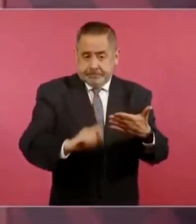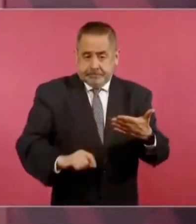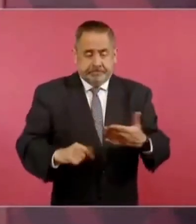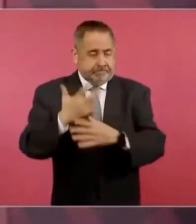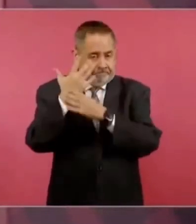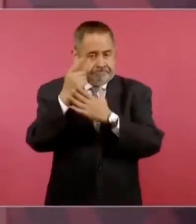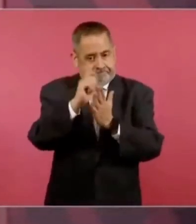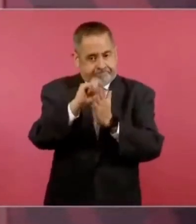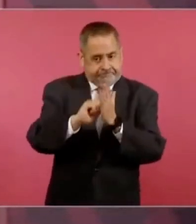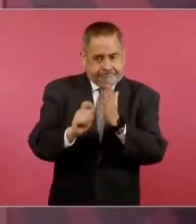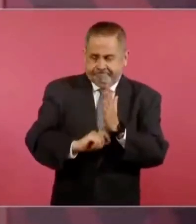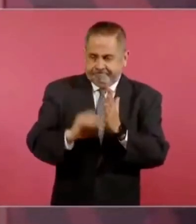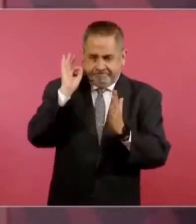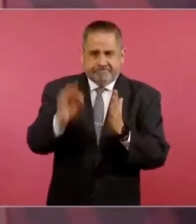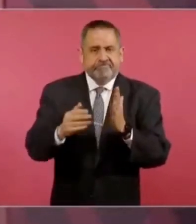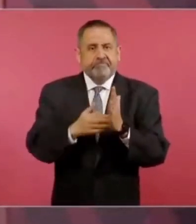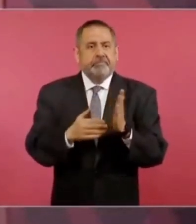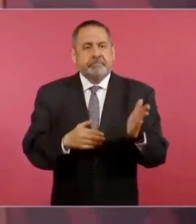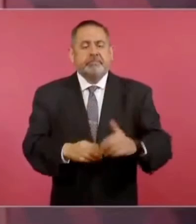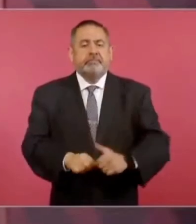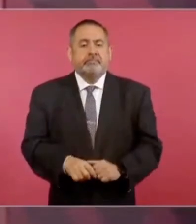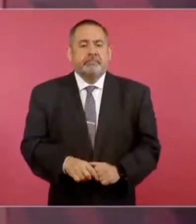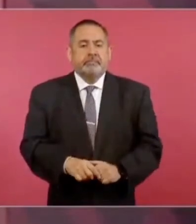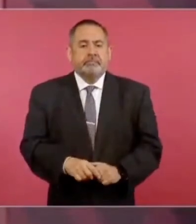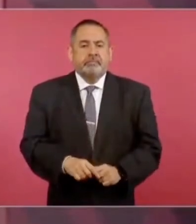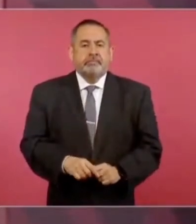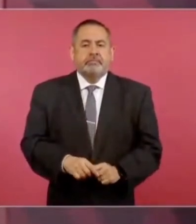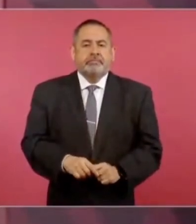escribe lo siguiente: